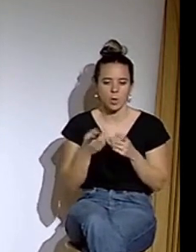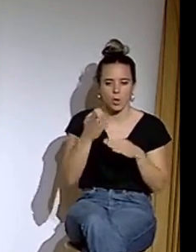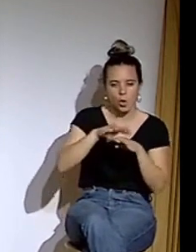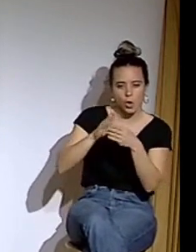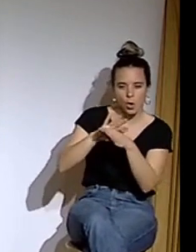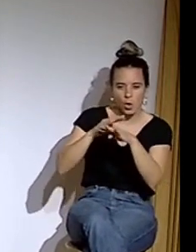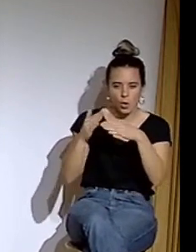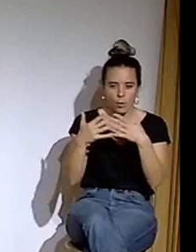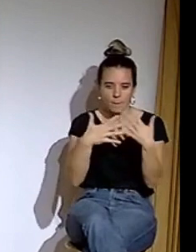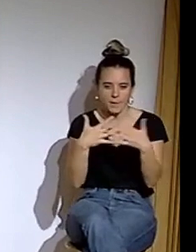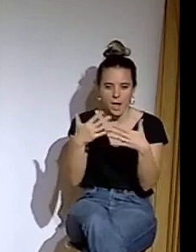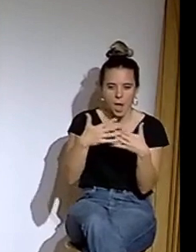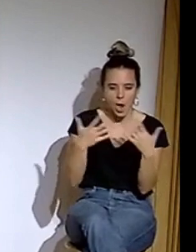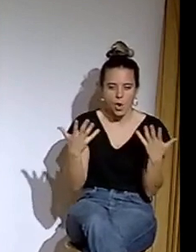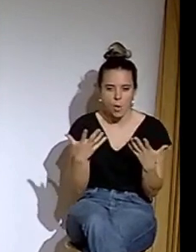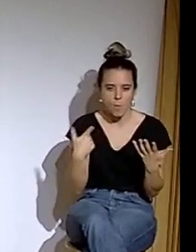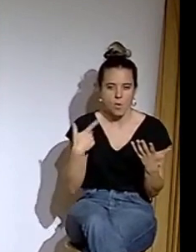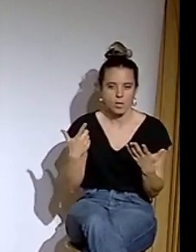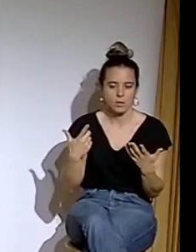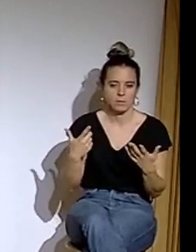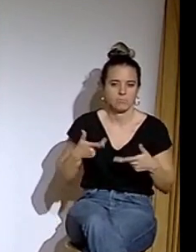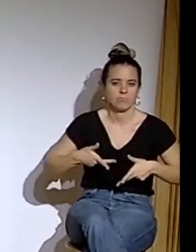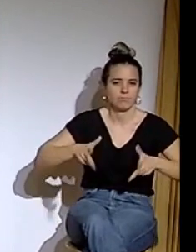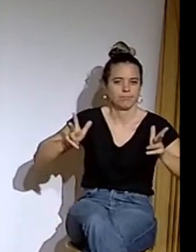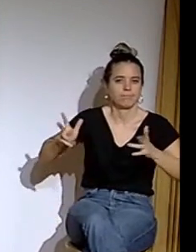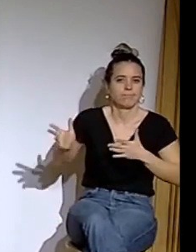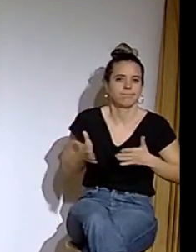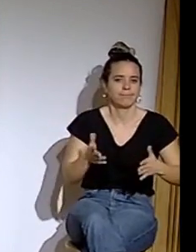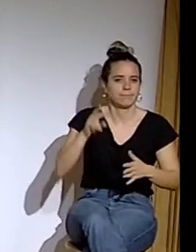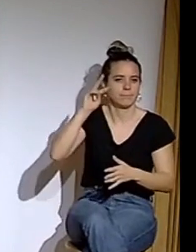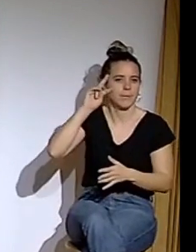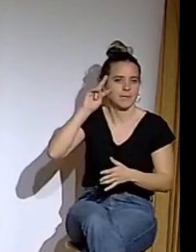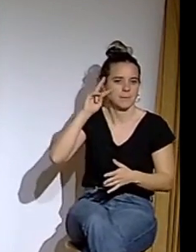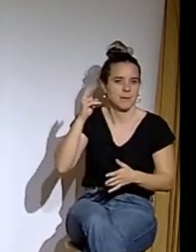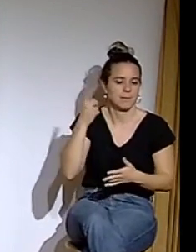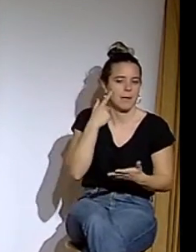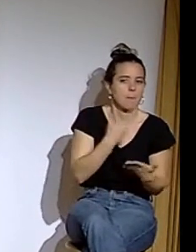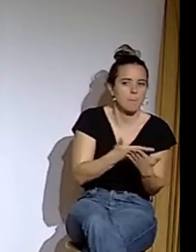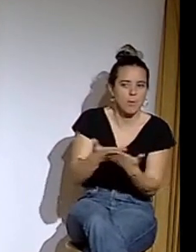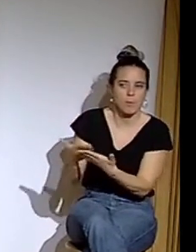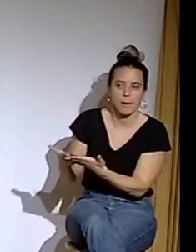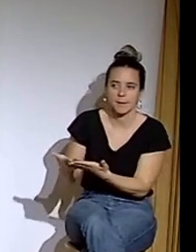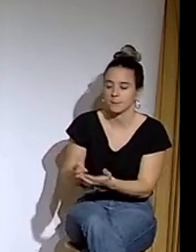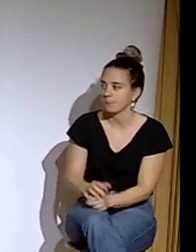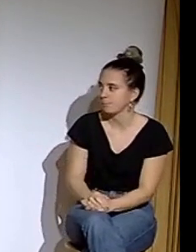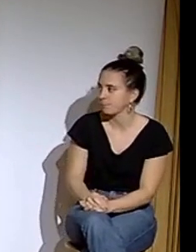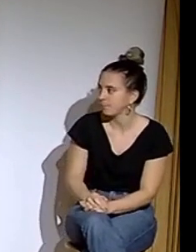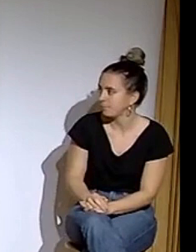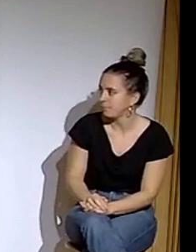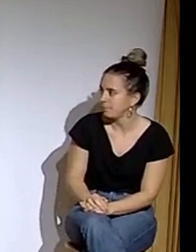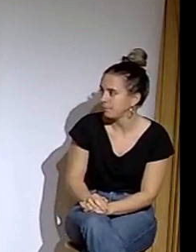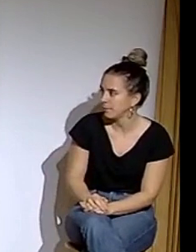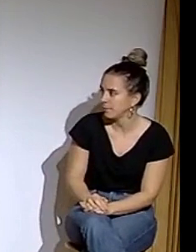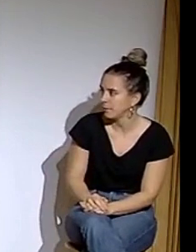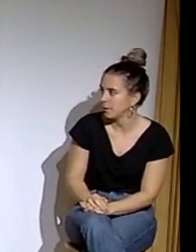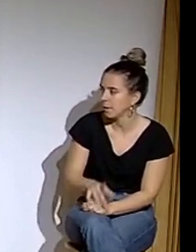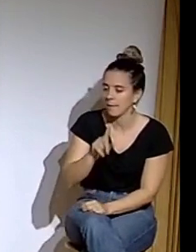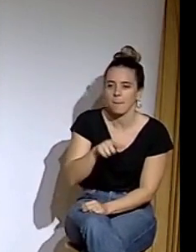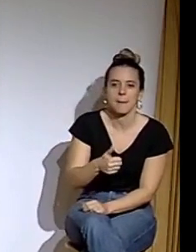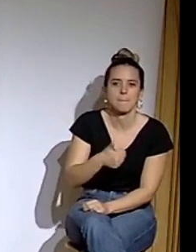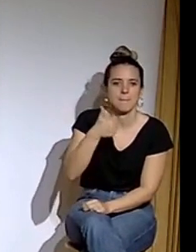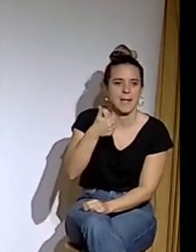Hacia dónde quiero ir y dejarme llevar por la experimentación y yo creo que que eso está ahí Y luego masa en el